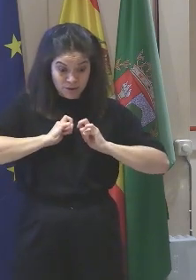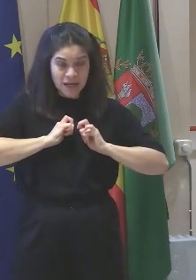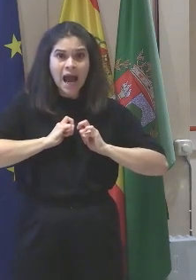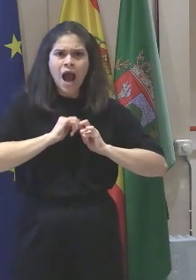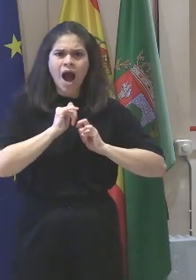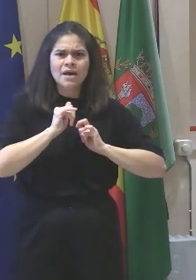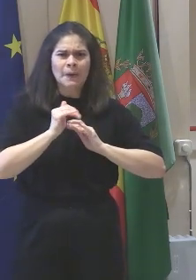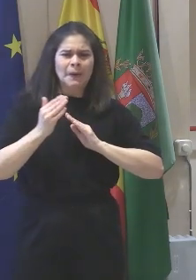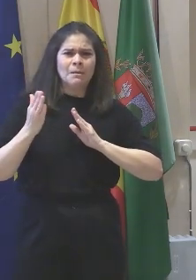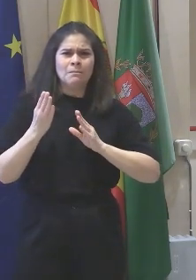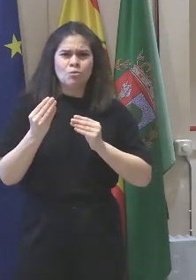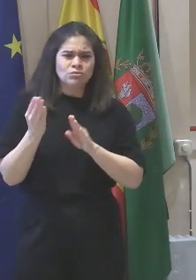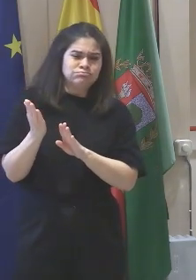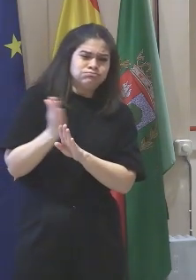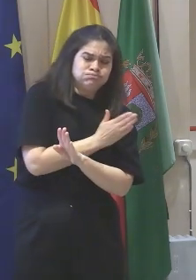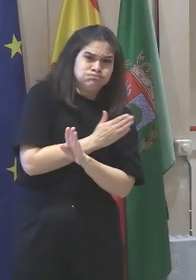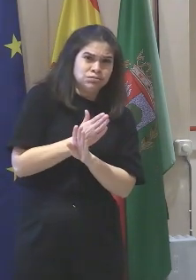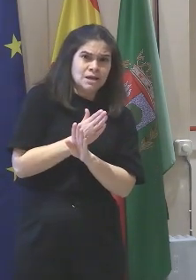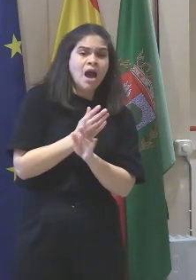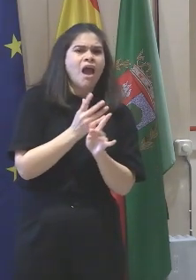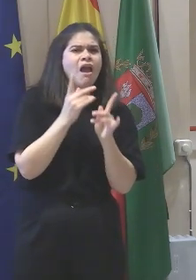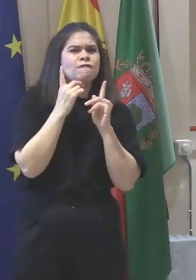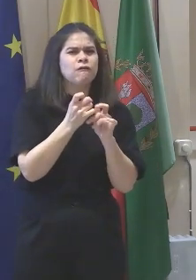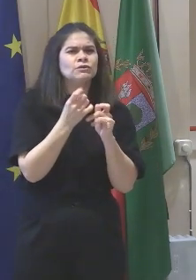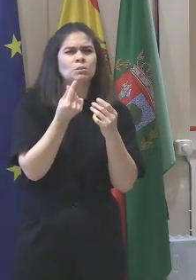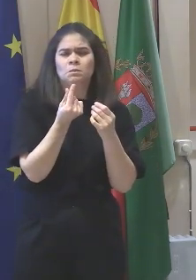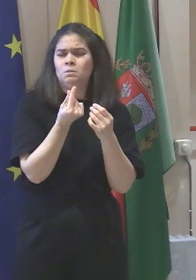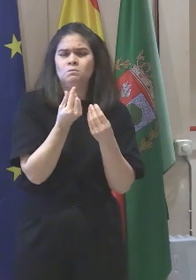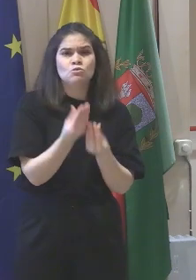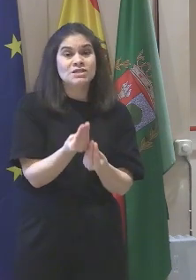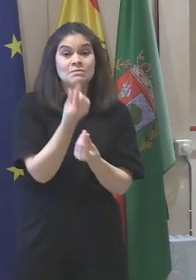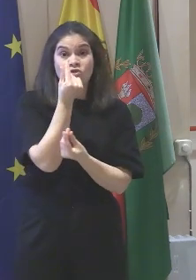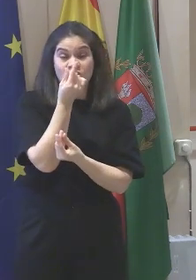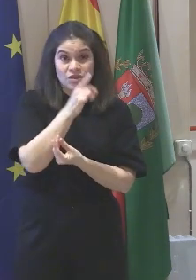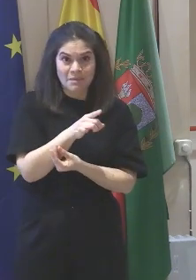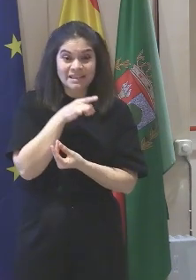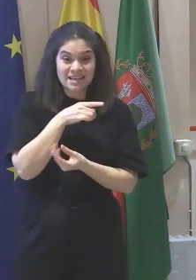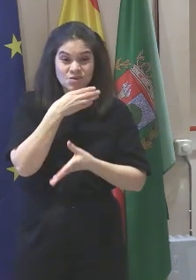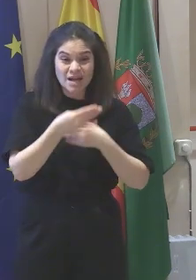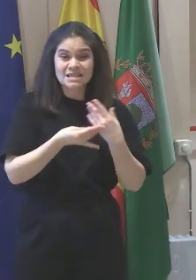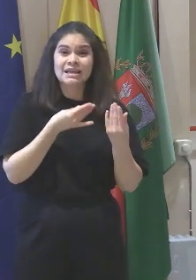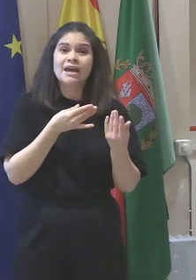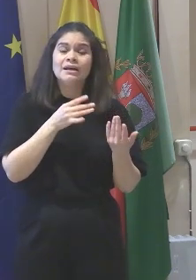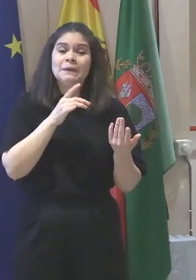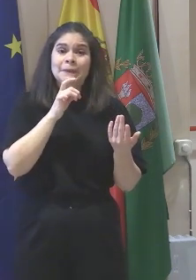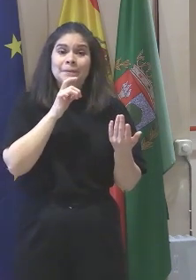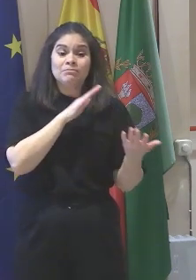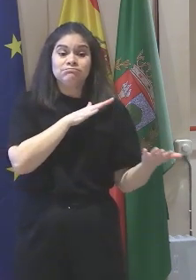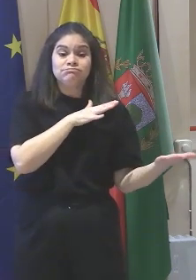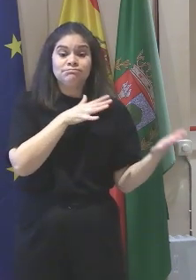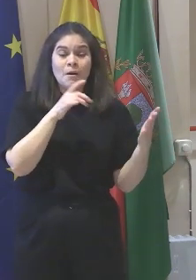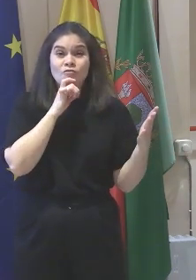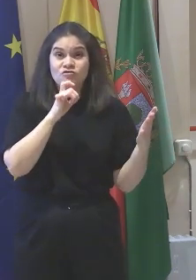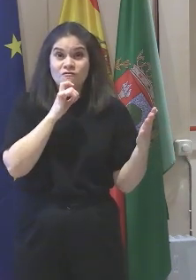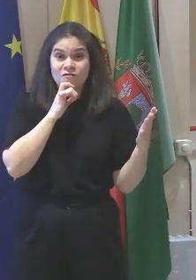muchos esfuerzos y, por desgracia, mucho dinero, lo cual hace también a veces que sea complicado el ponerle un